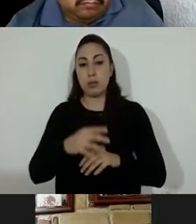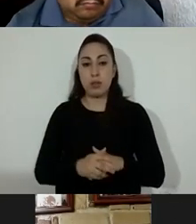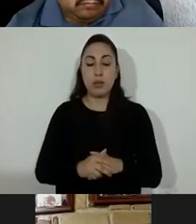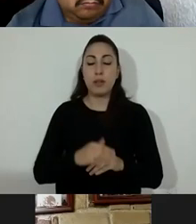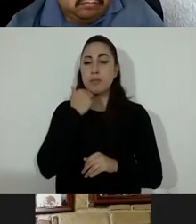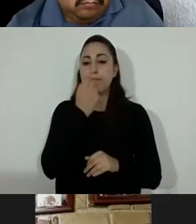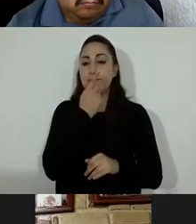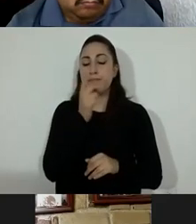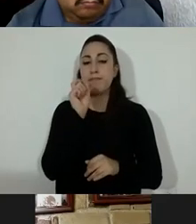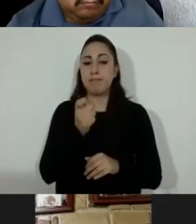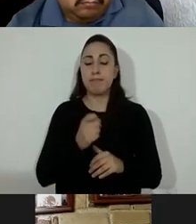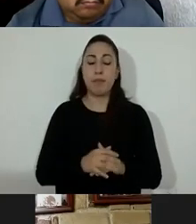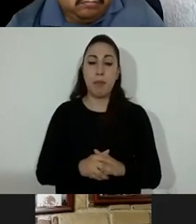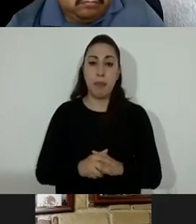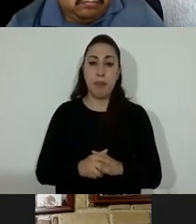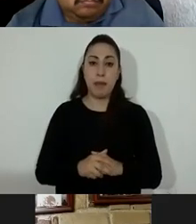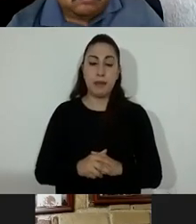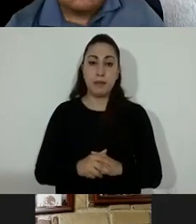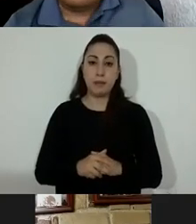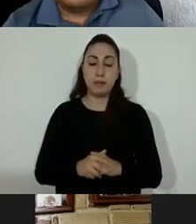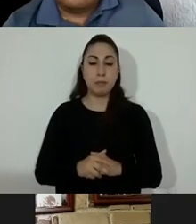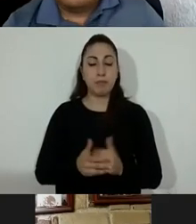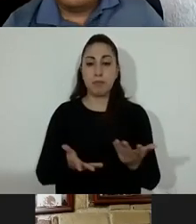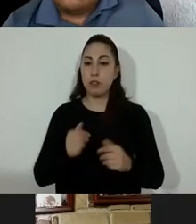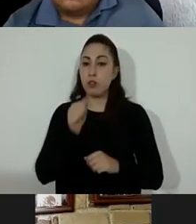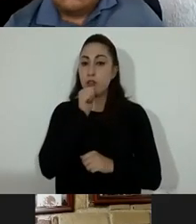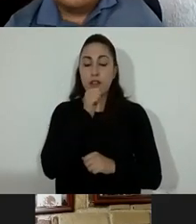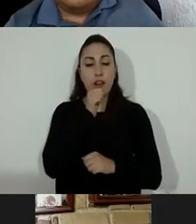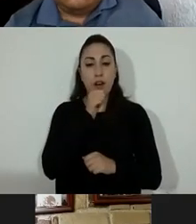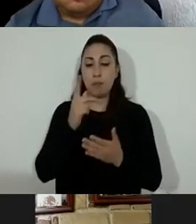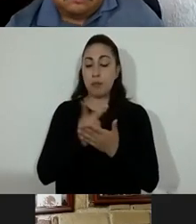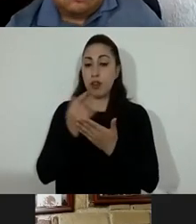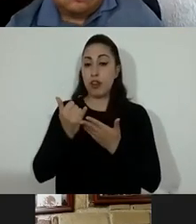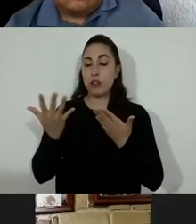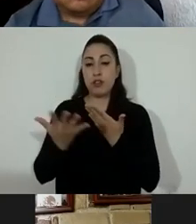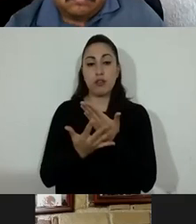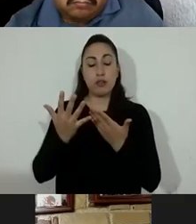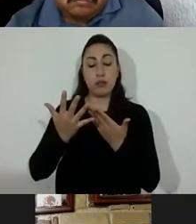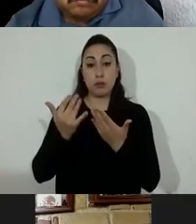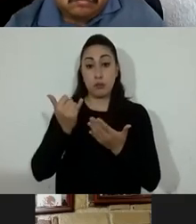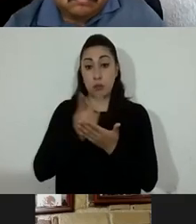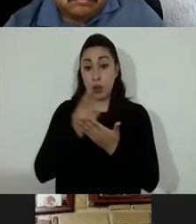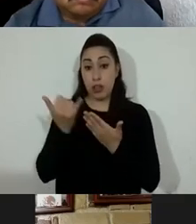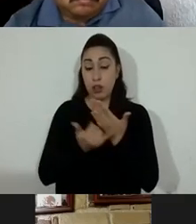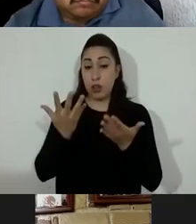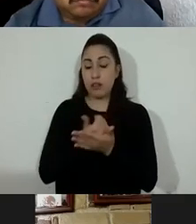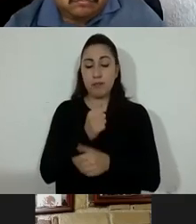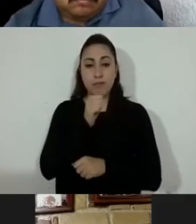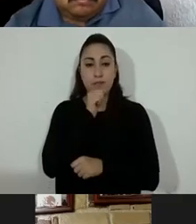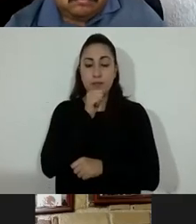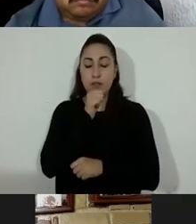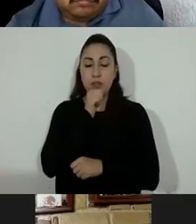decir, formalmente no se cuenta con un proyecto ganador, elemento esencial para hacer uso